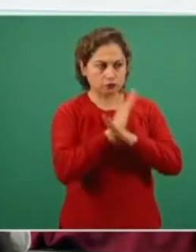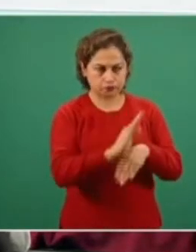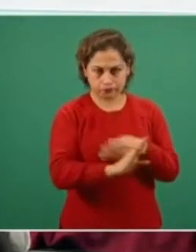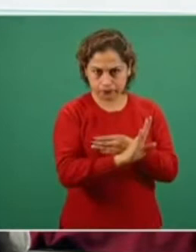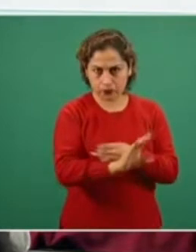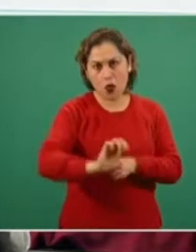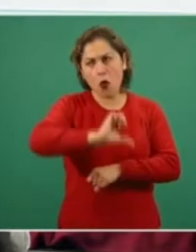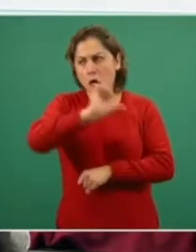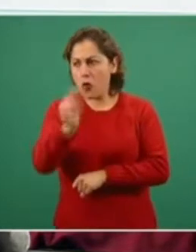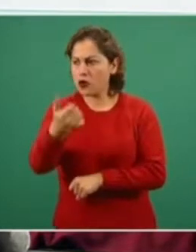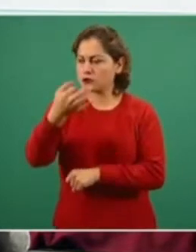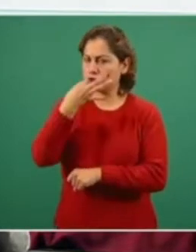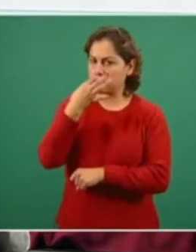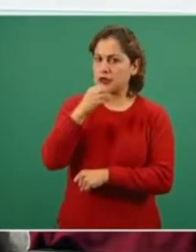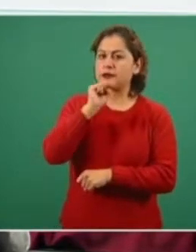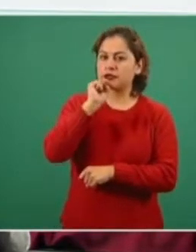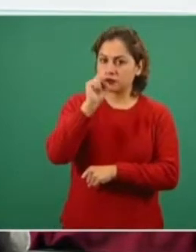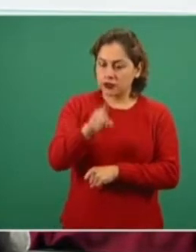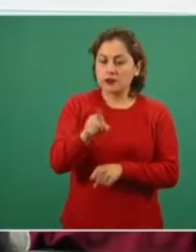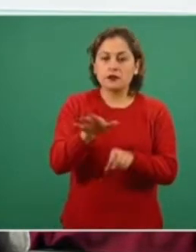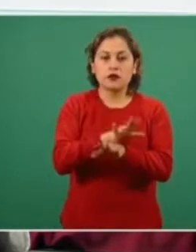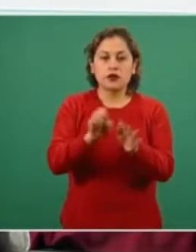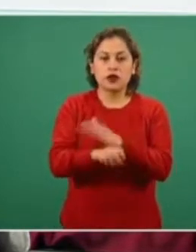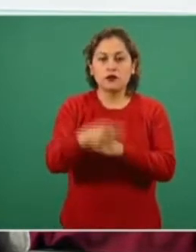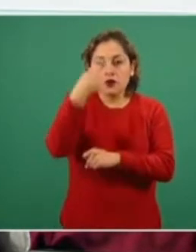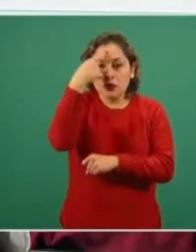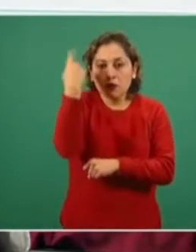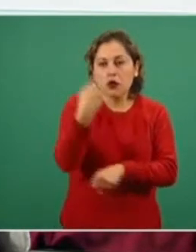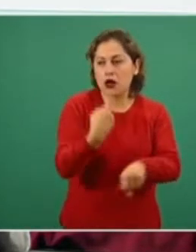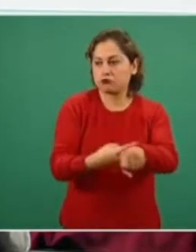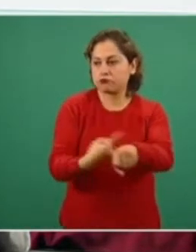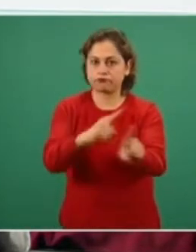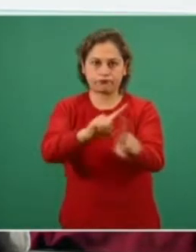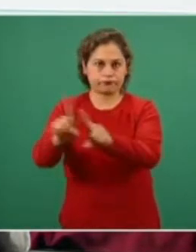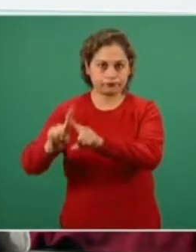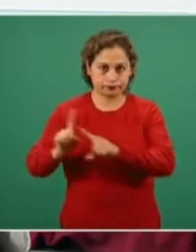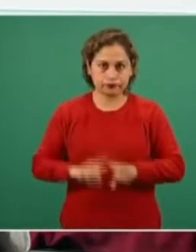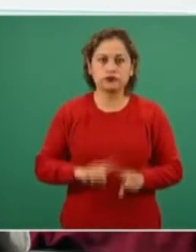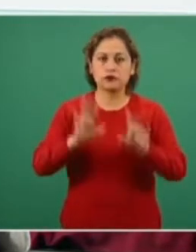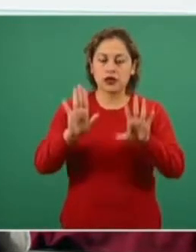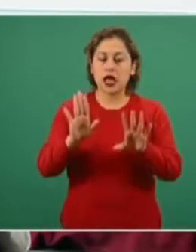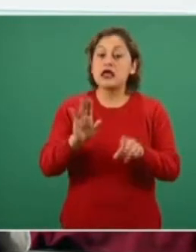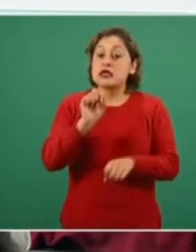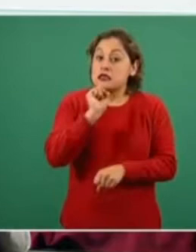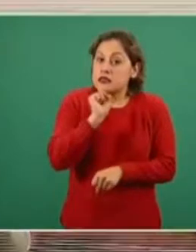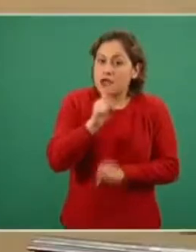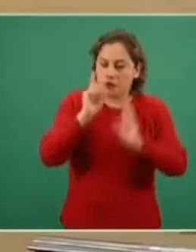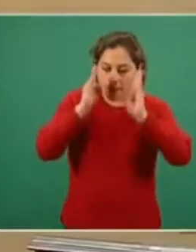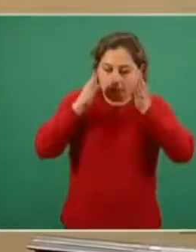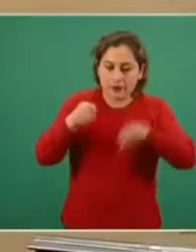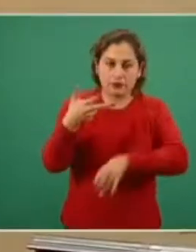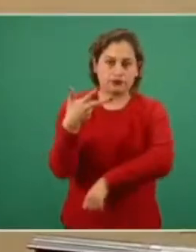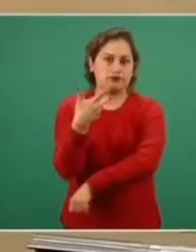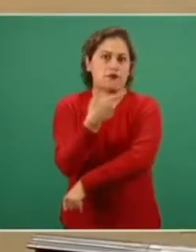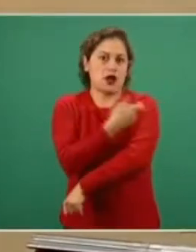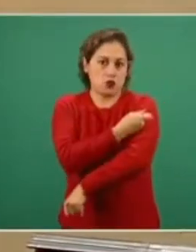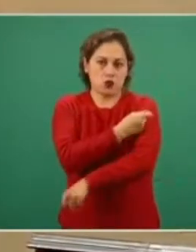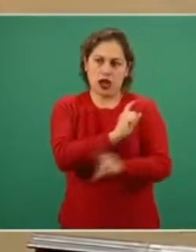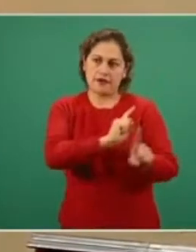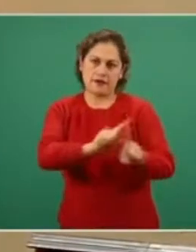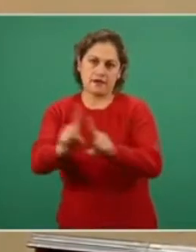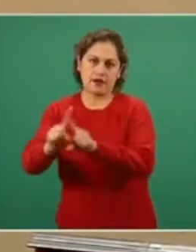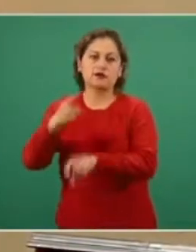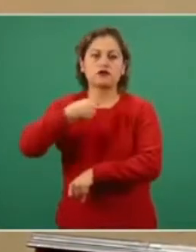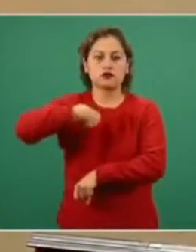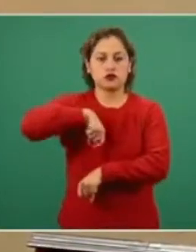normalmente se usan en la atención médica. Y especialmente en las vacunas, tenemos los